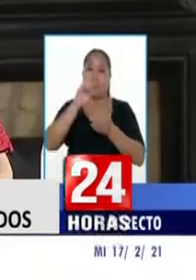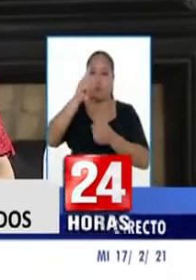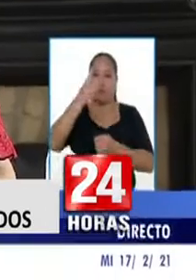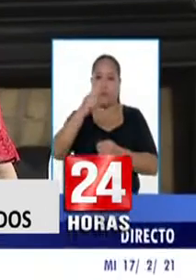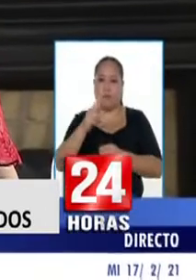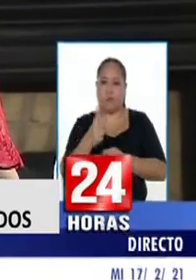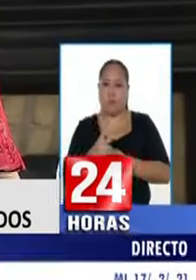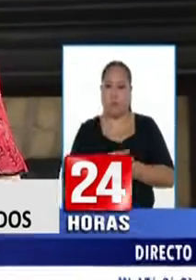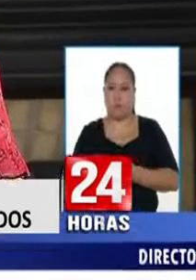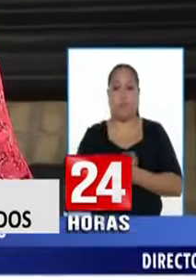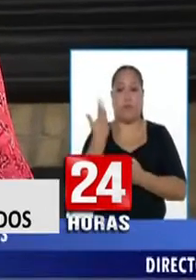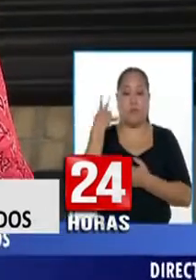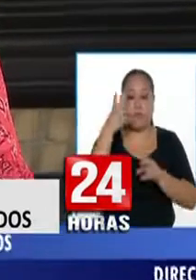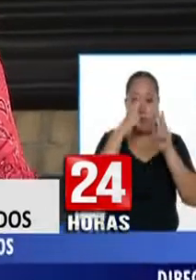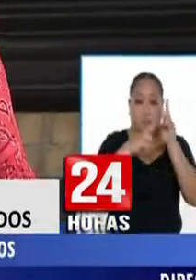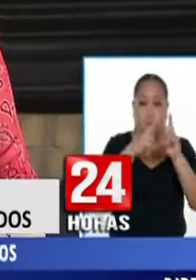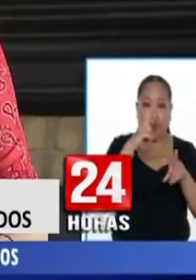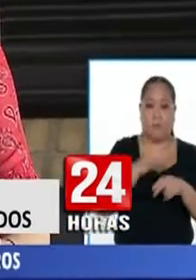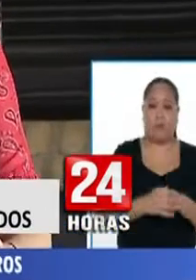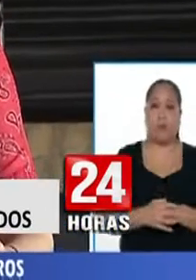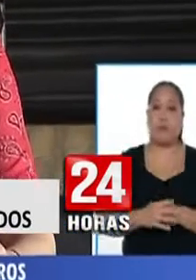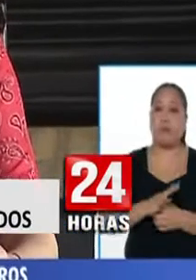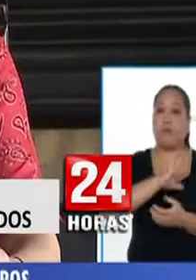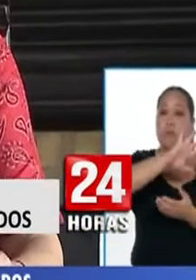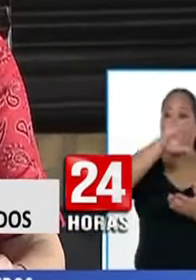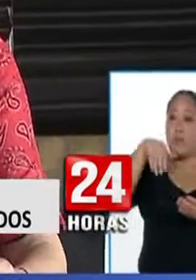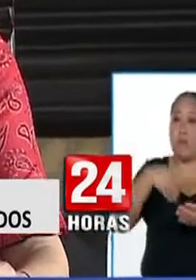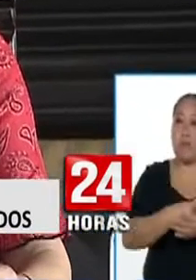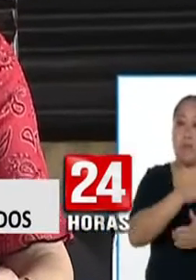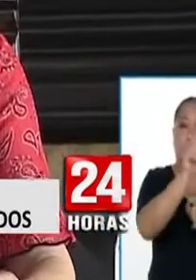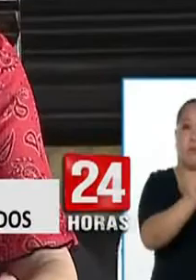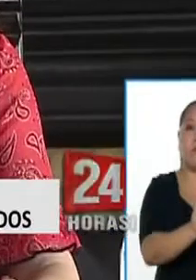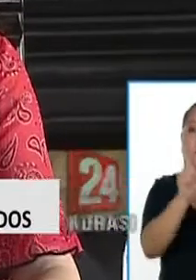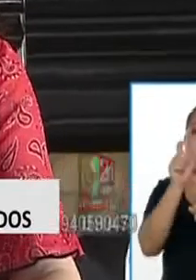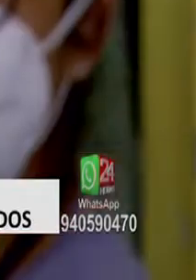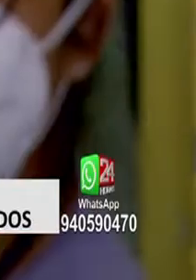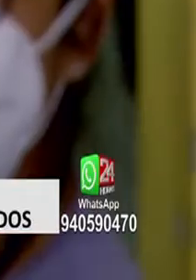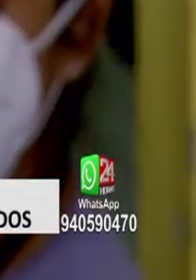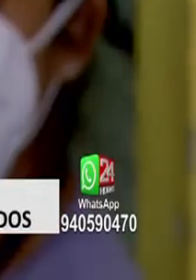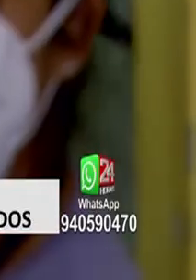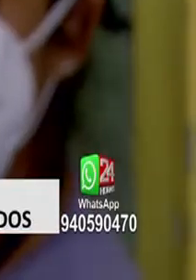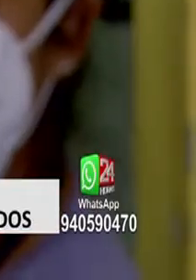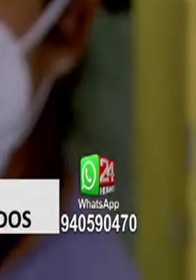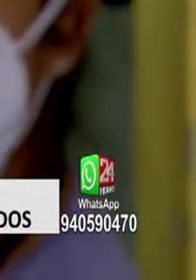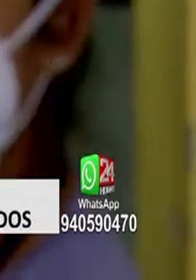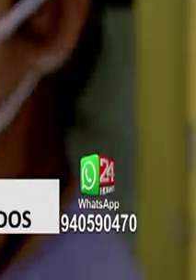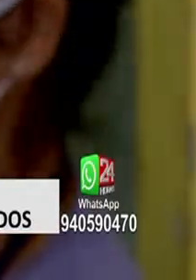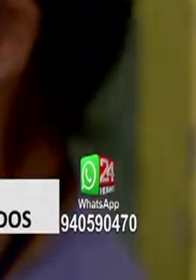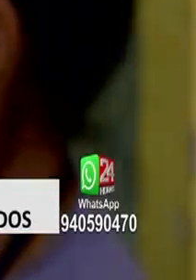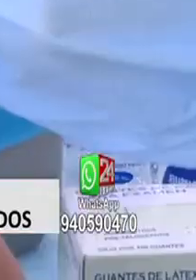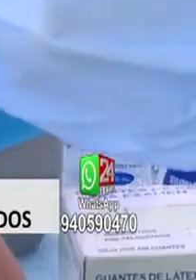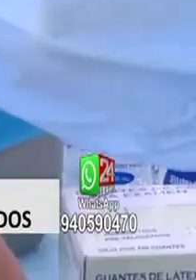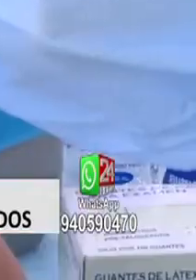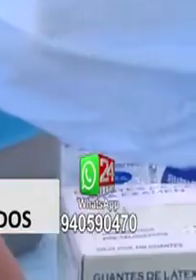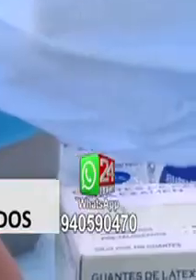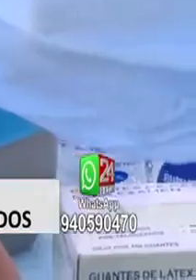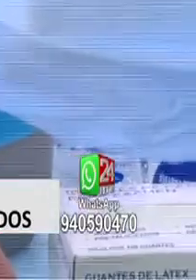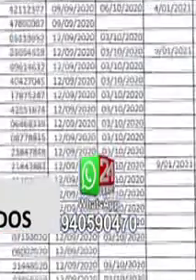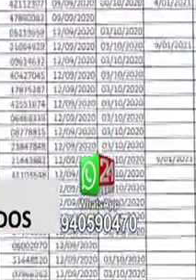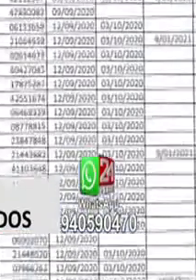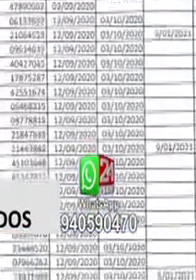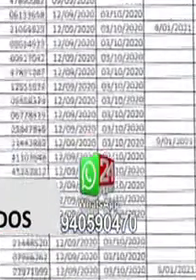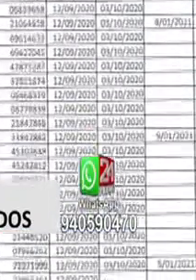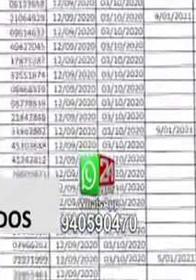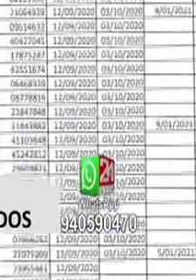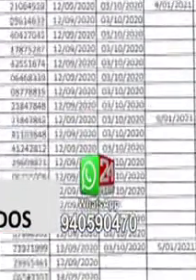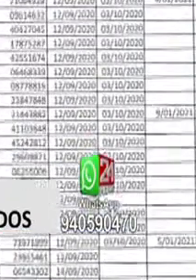La premier precisó que de las 487 personas inoculadas contra el virus del SARS-CoV-2 fuera